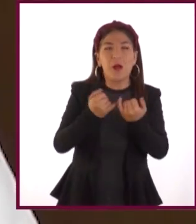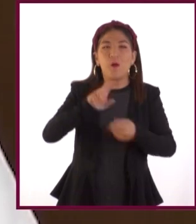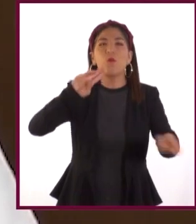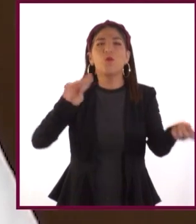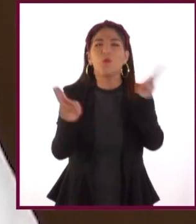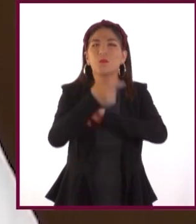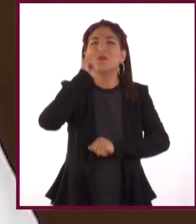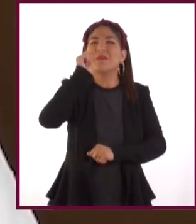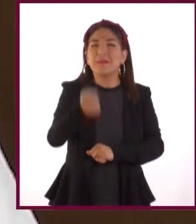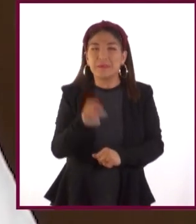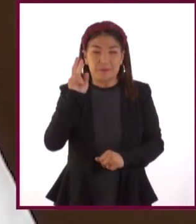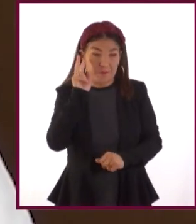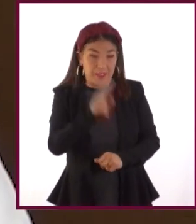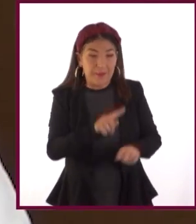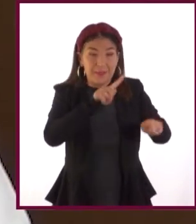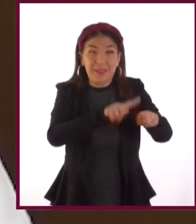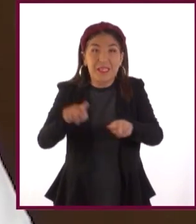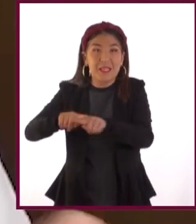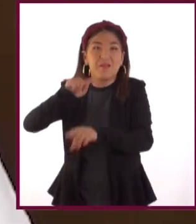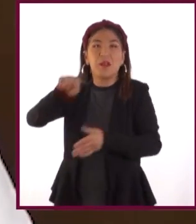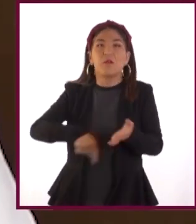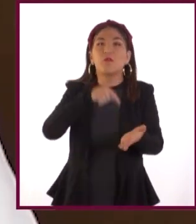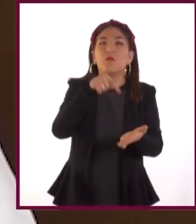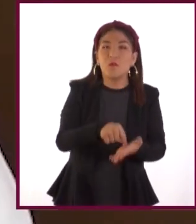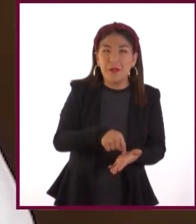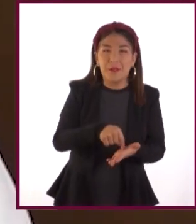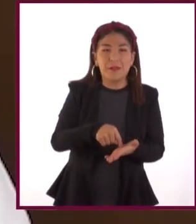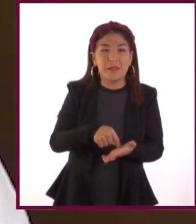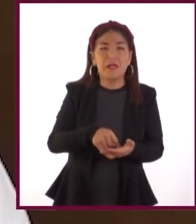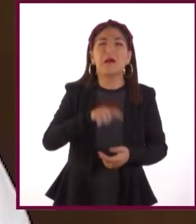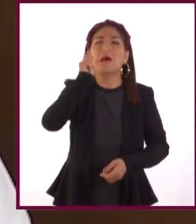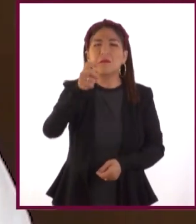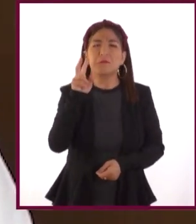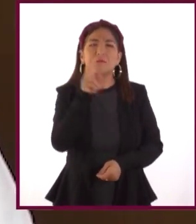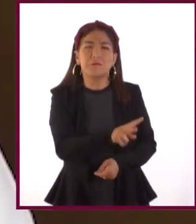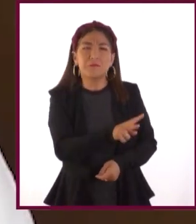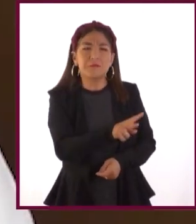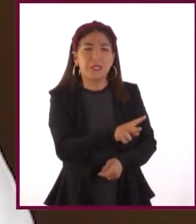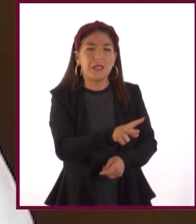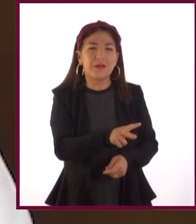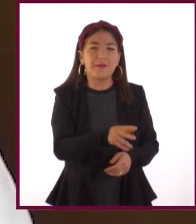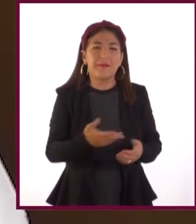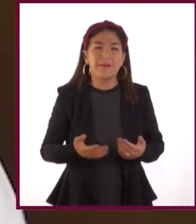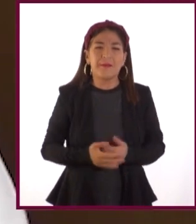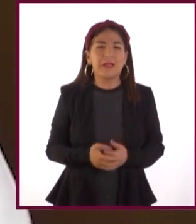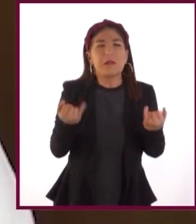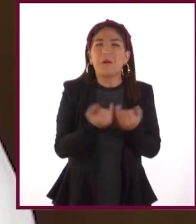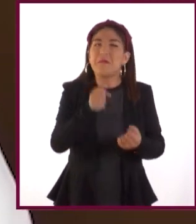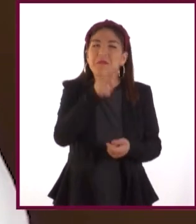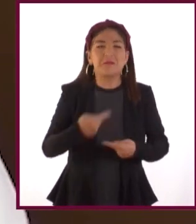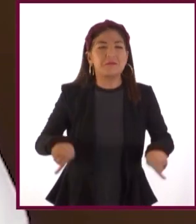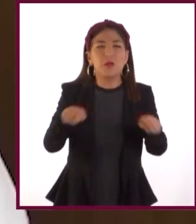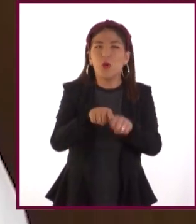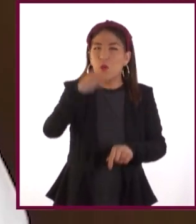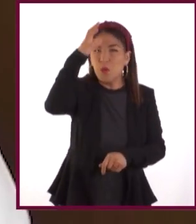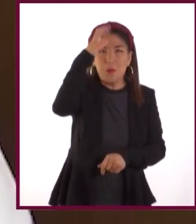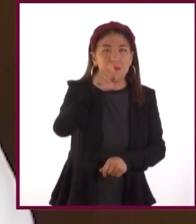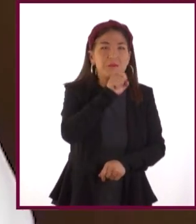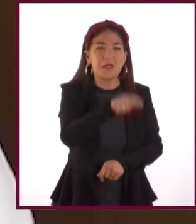propiedad medible, o la cantidad que se quiera medir, no va a variar de acuerdo por cualquier lado donde se mide, es exactamente la